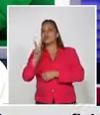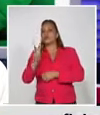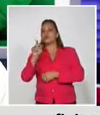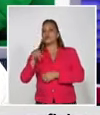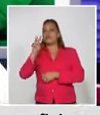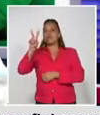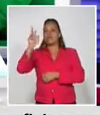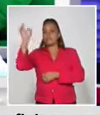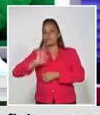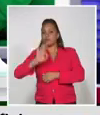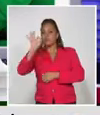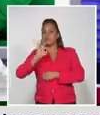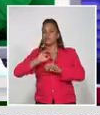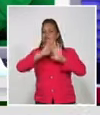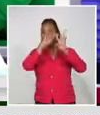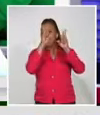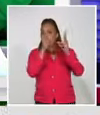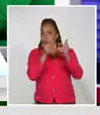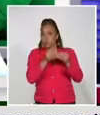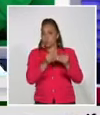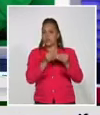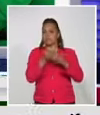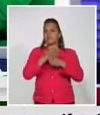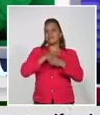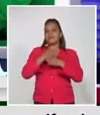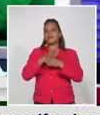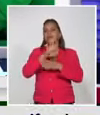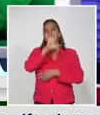52,2% y en el acumulado representa el